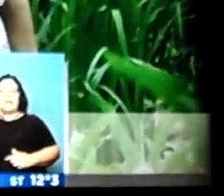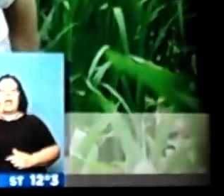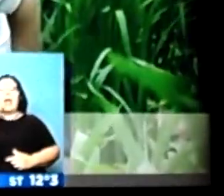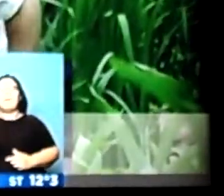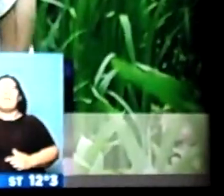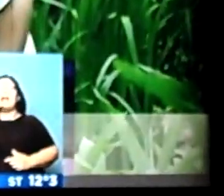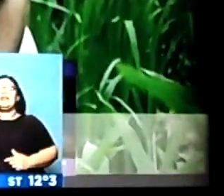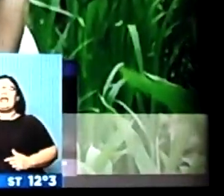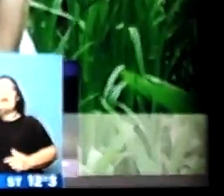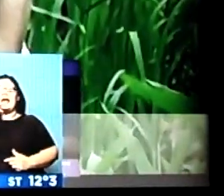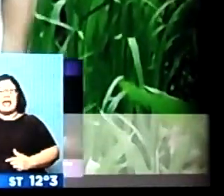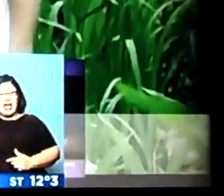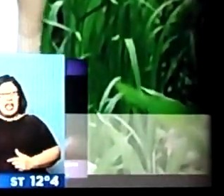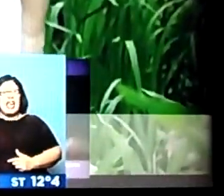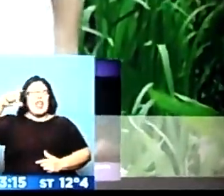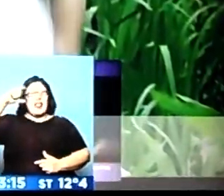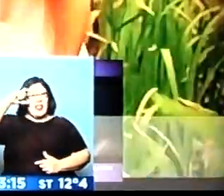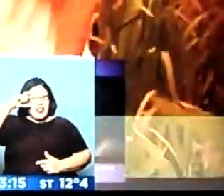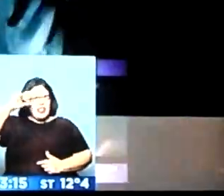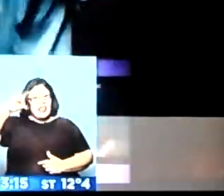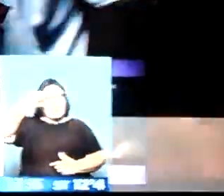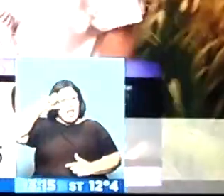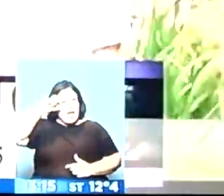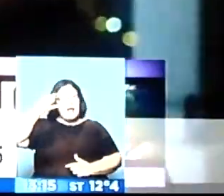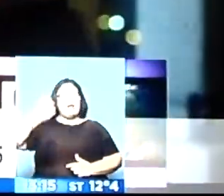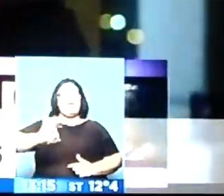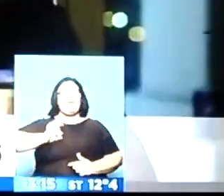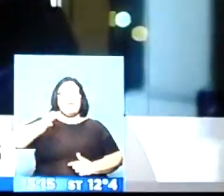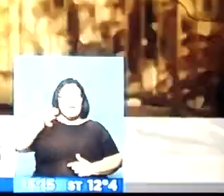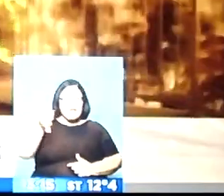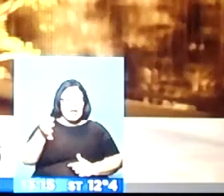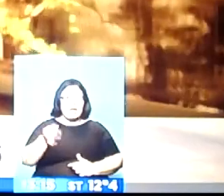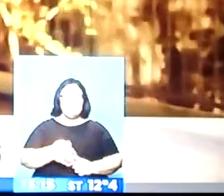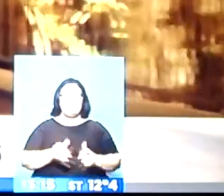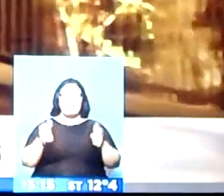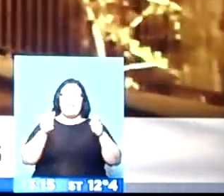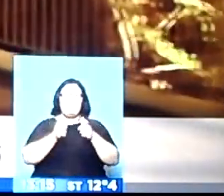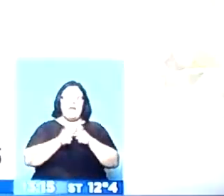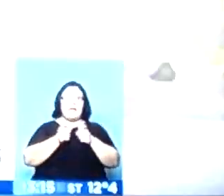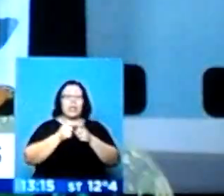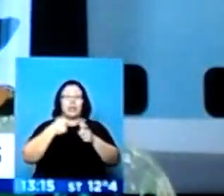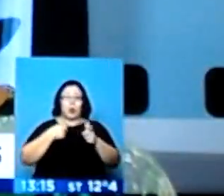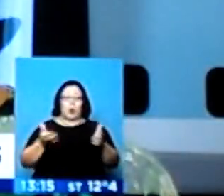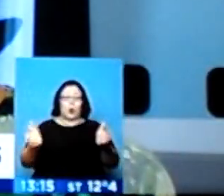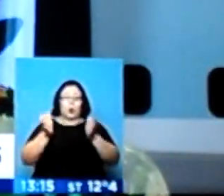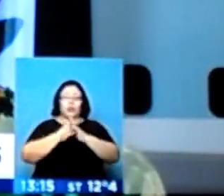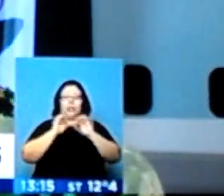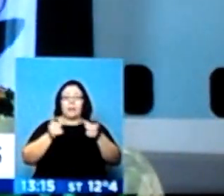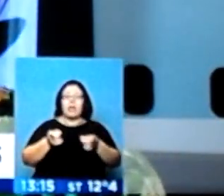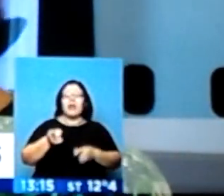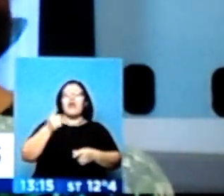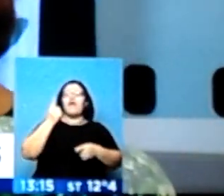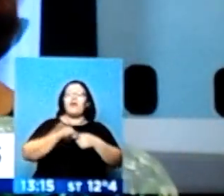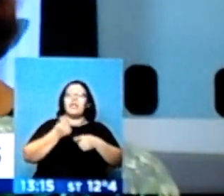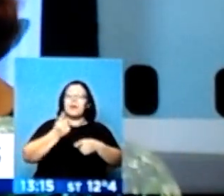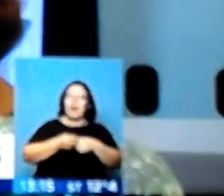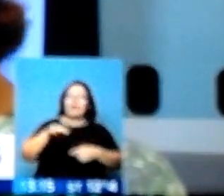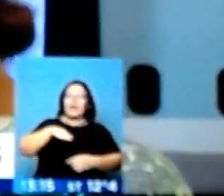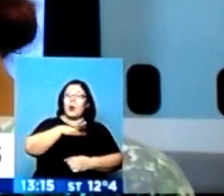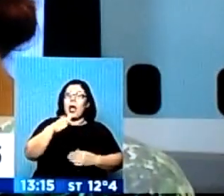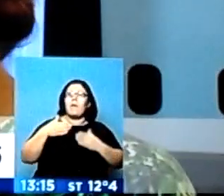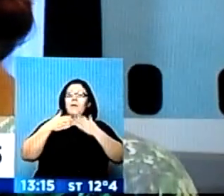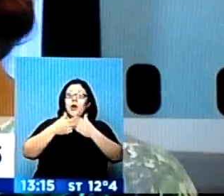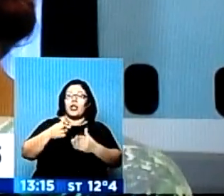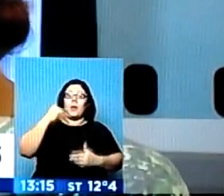año, hace un tiempo, y que está girando por algunos festivales, y en este caso voy a acompañarla yo. El Festival de Puerto Madryn me entusiasma, es un